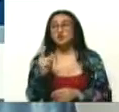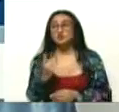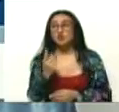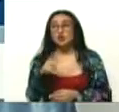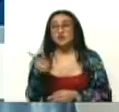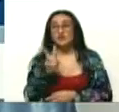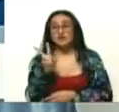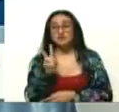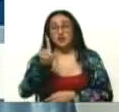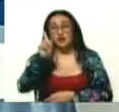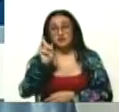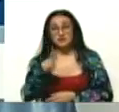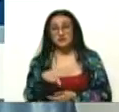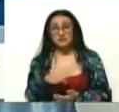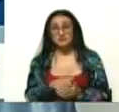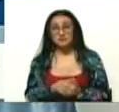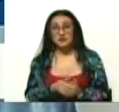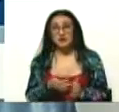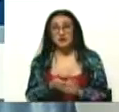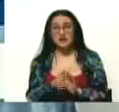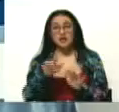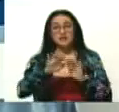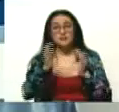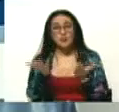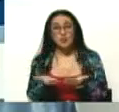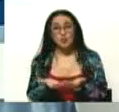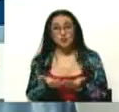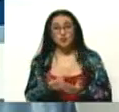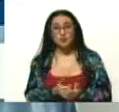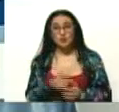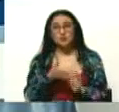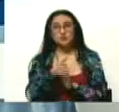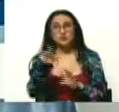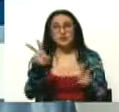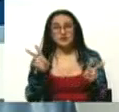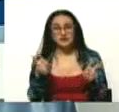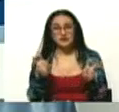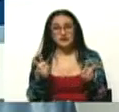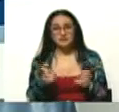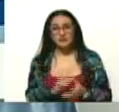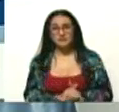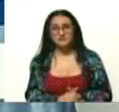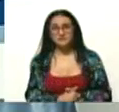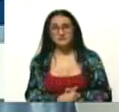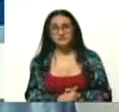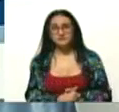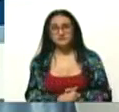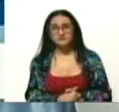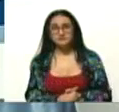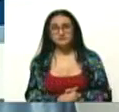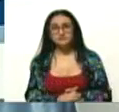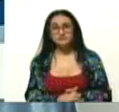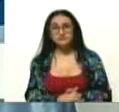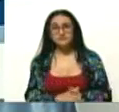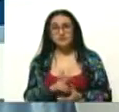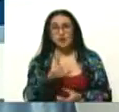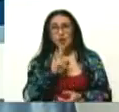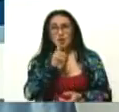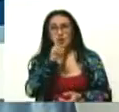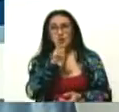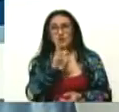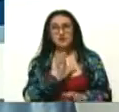pasando como fenómeno en el mundo entero sobre este tema. La aberración que está